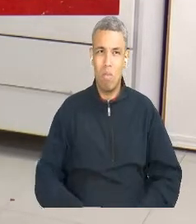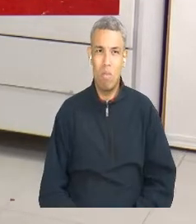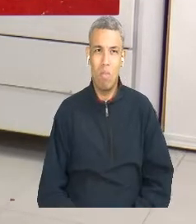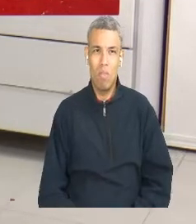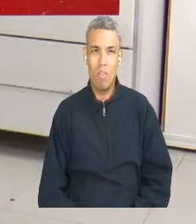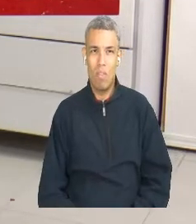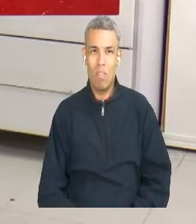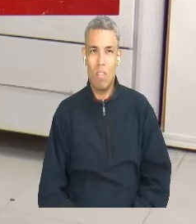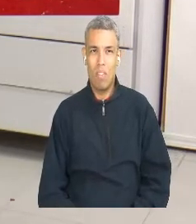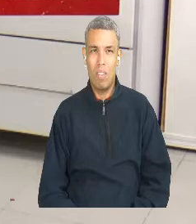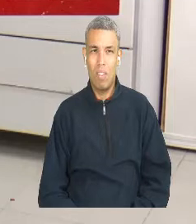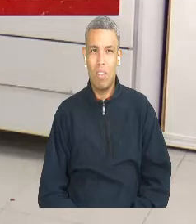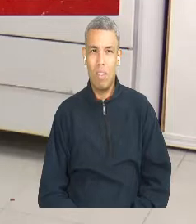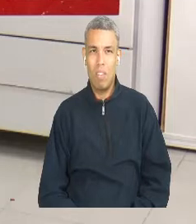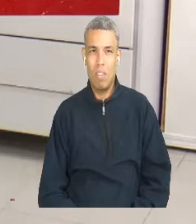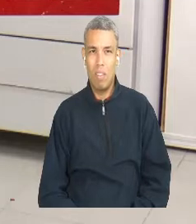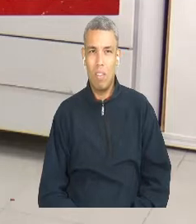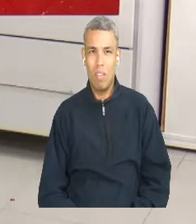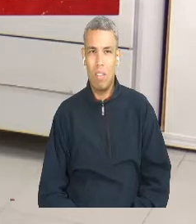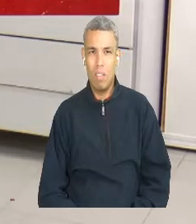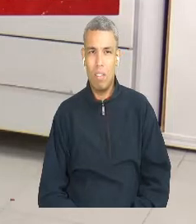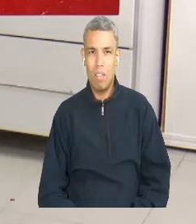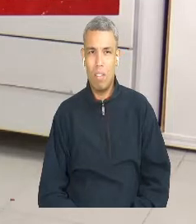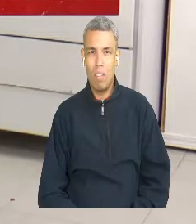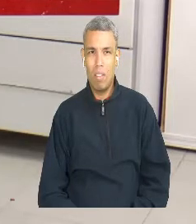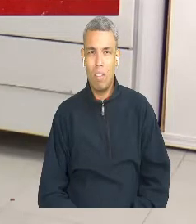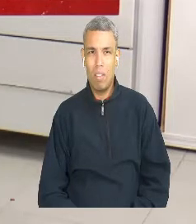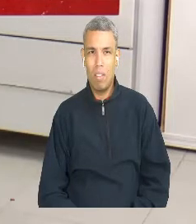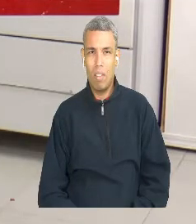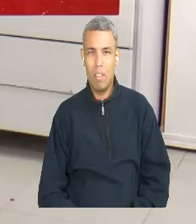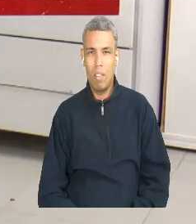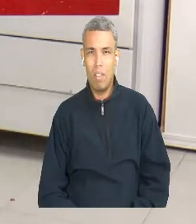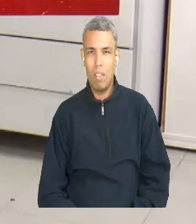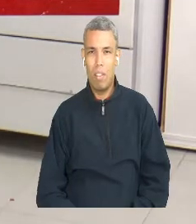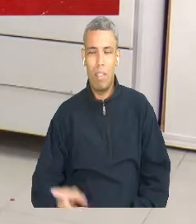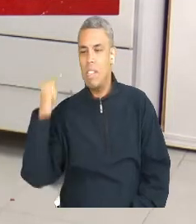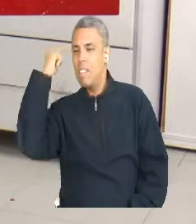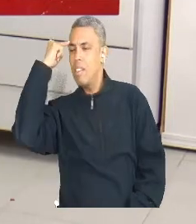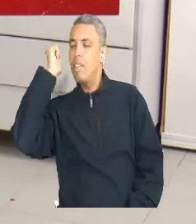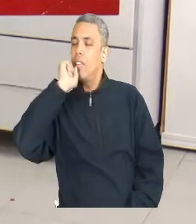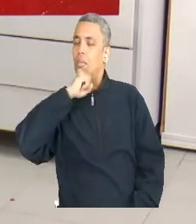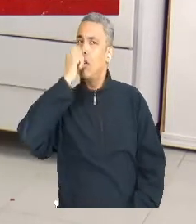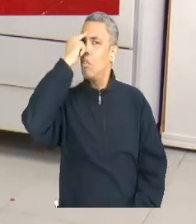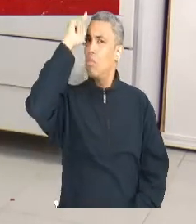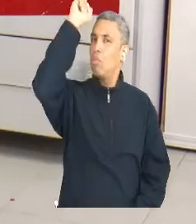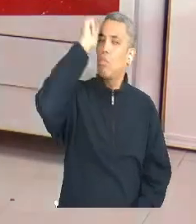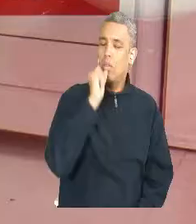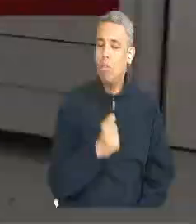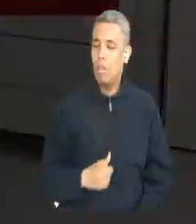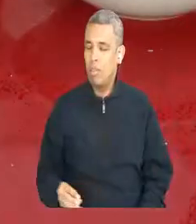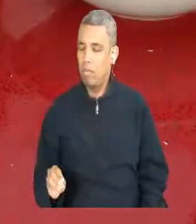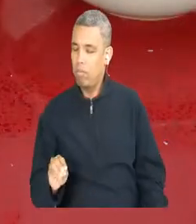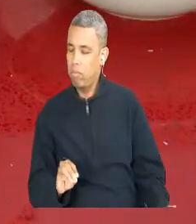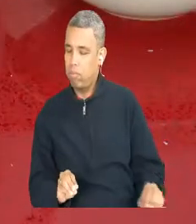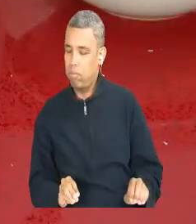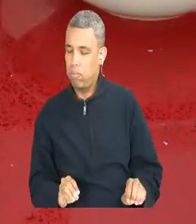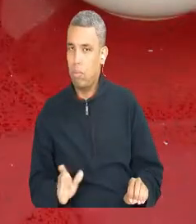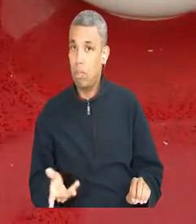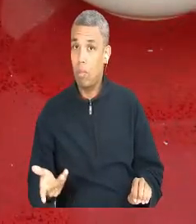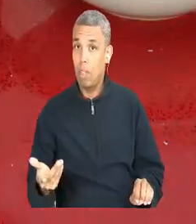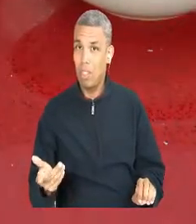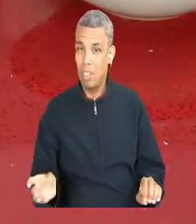abstractos y sirven como decoración. Ajá. Normalmente uno tiene pensado un plato, voy a sacarlo de esta forma, se va a decorar de esta forma, y en el momento